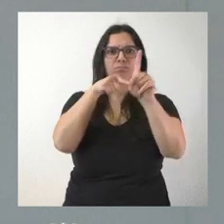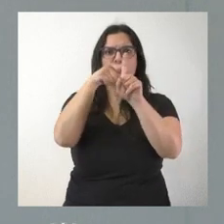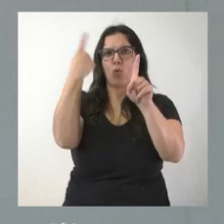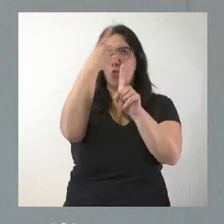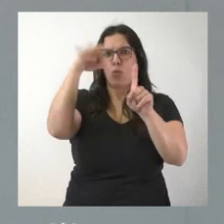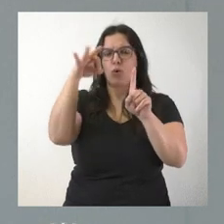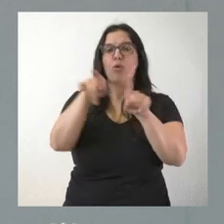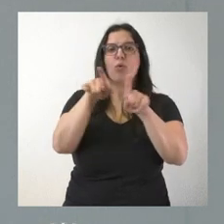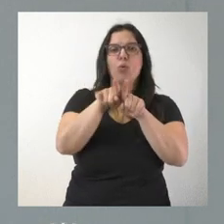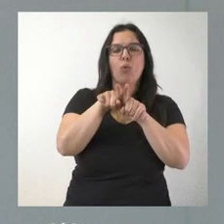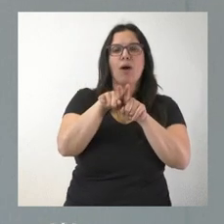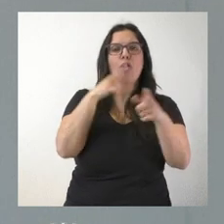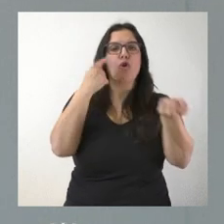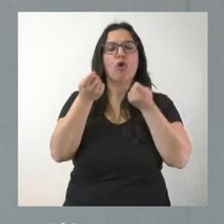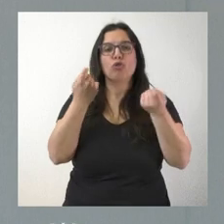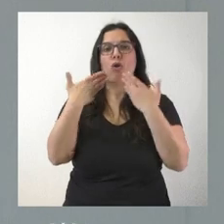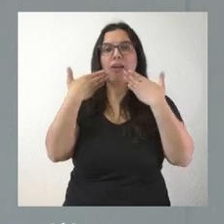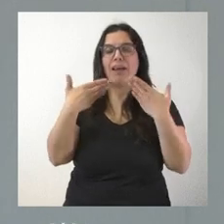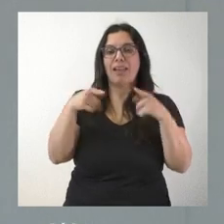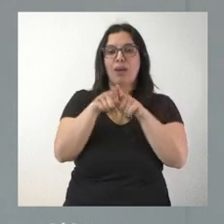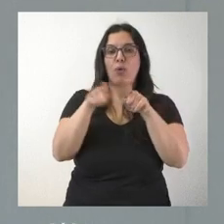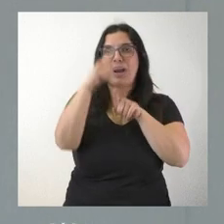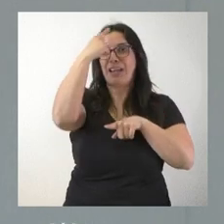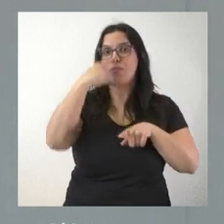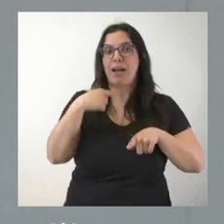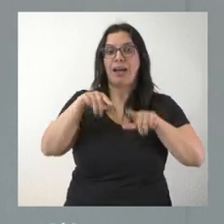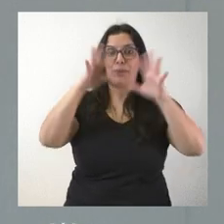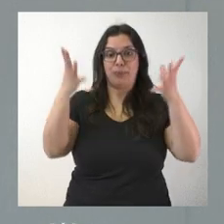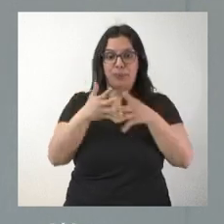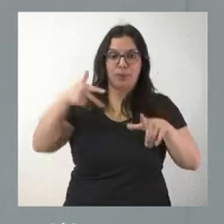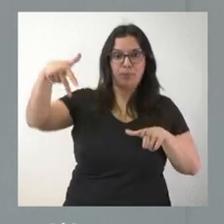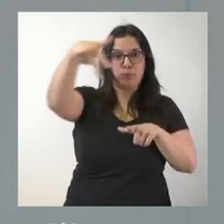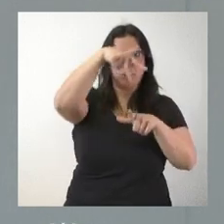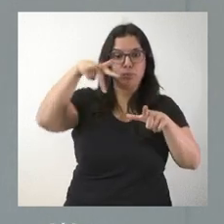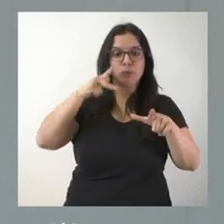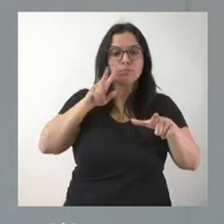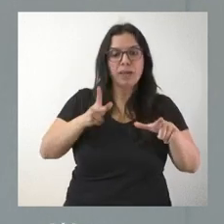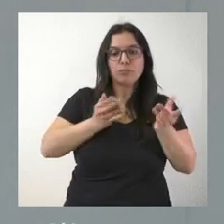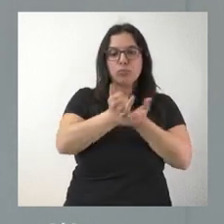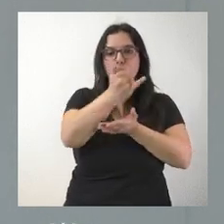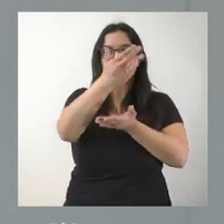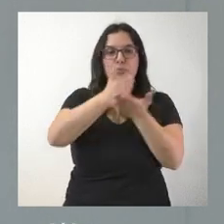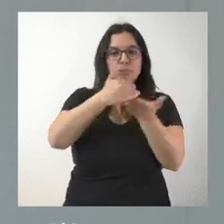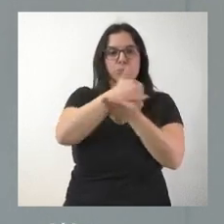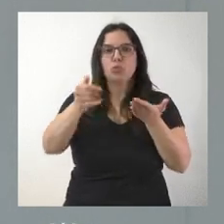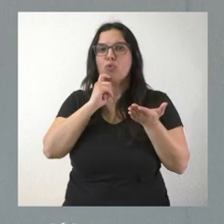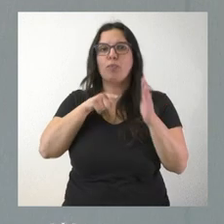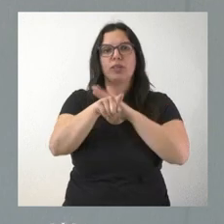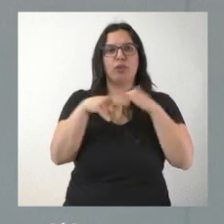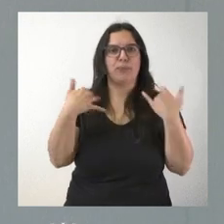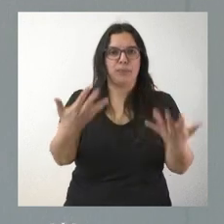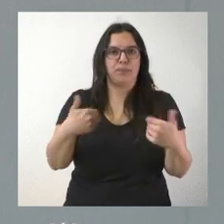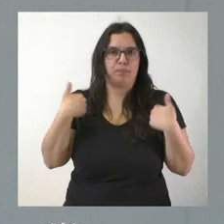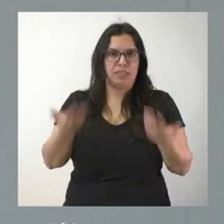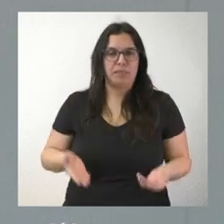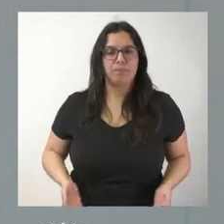control mediante imágenes por satélite lo que va también a agilizar los trámites administrativos pasando